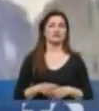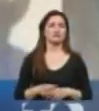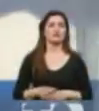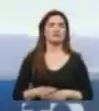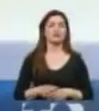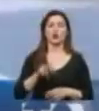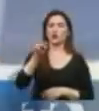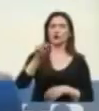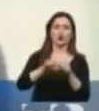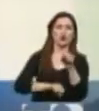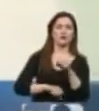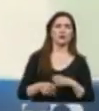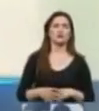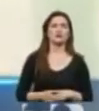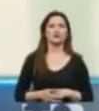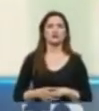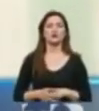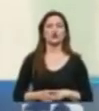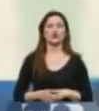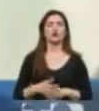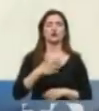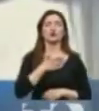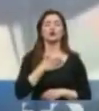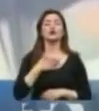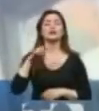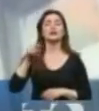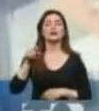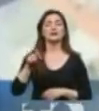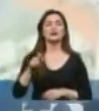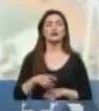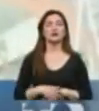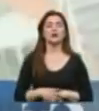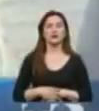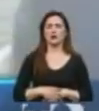Oiga, pero no te rompo. En este momento yo necesito escuchar.